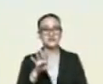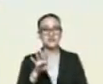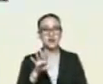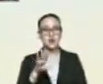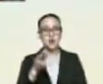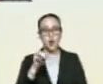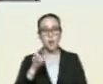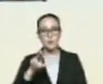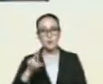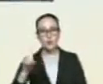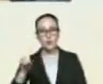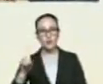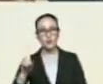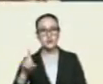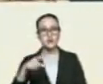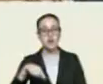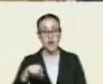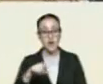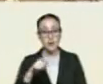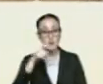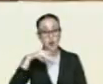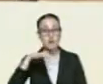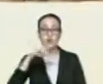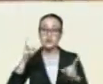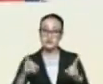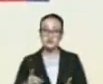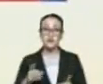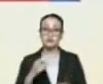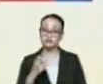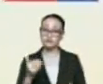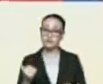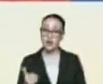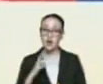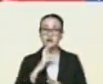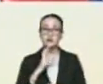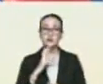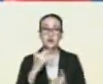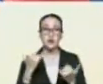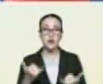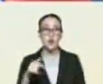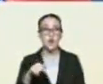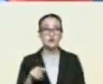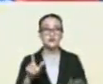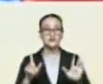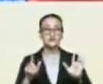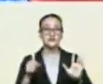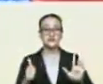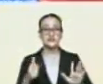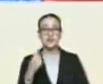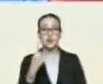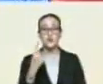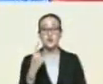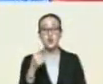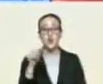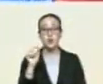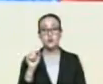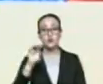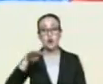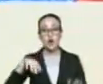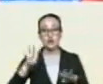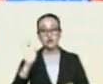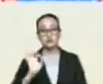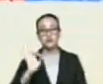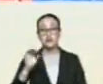Unidad Democrática. El pueblo decidió y este es el resultado el día de hoy: 61.14% de